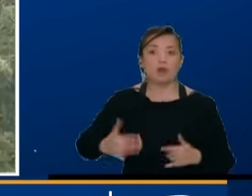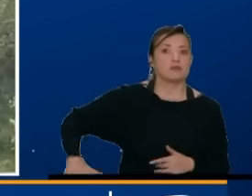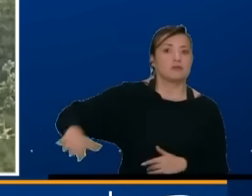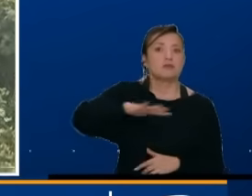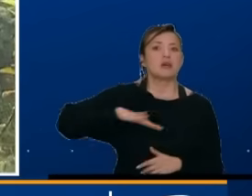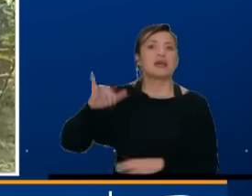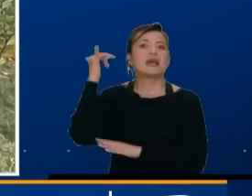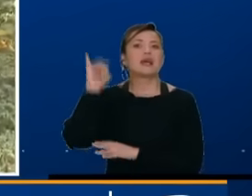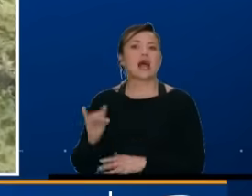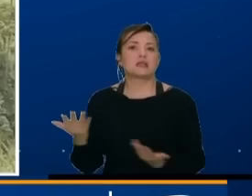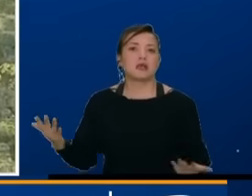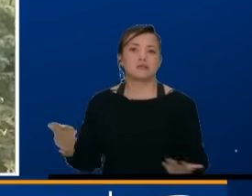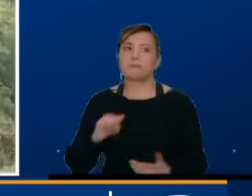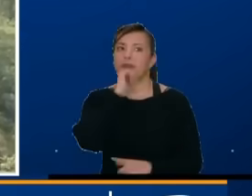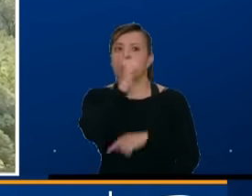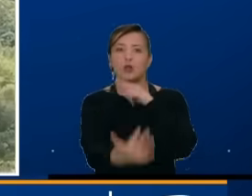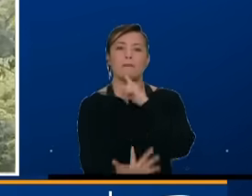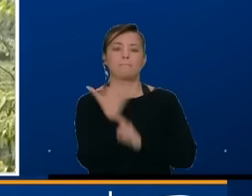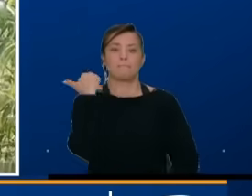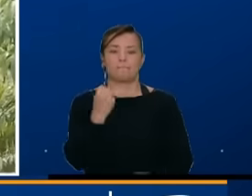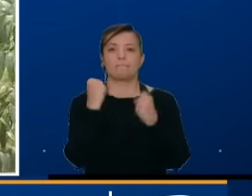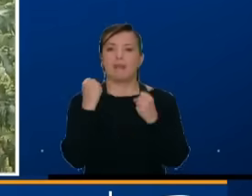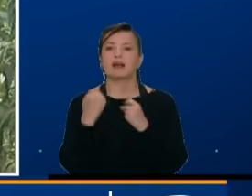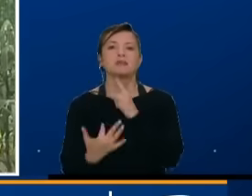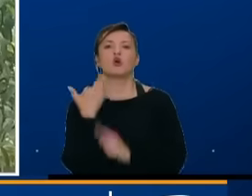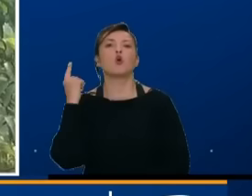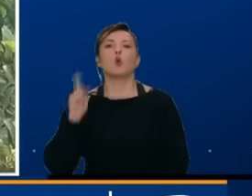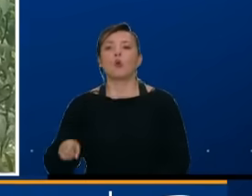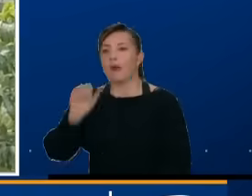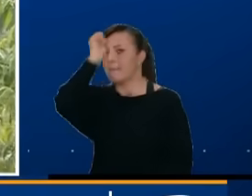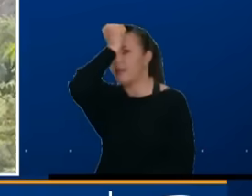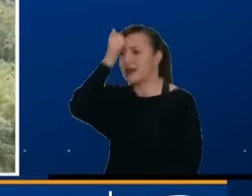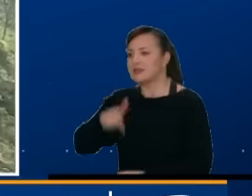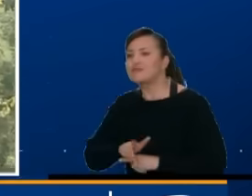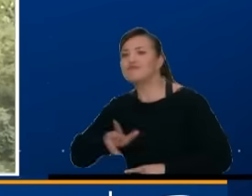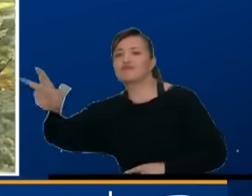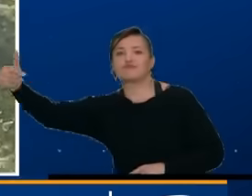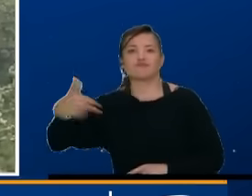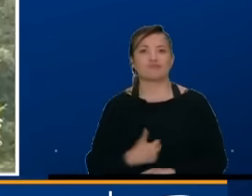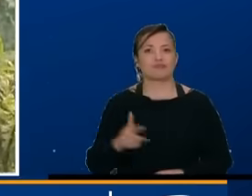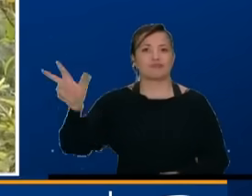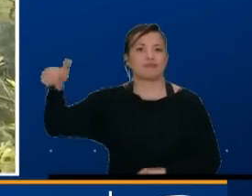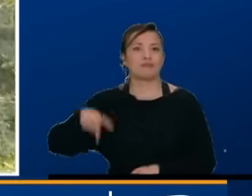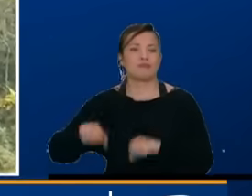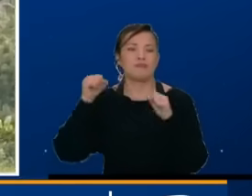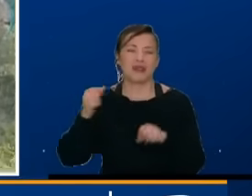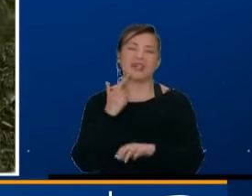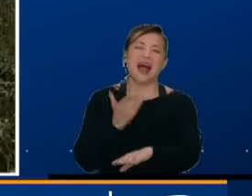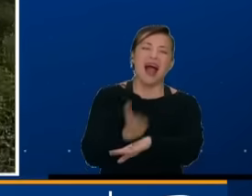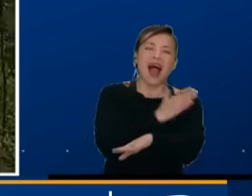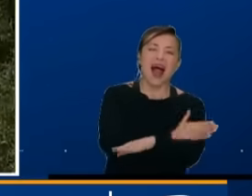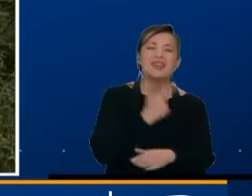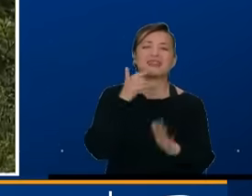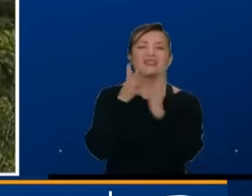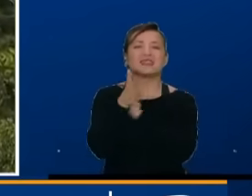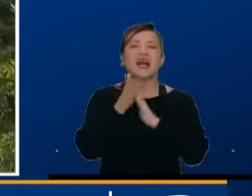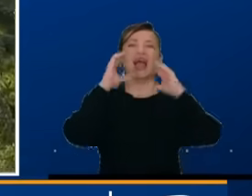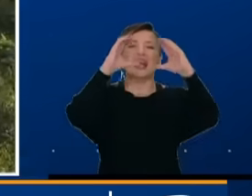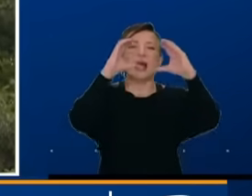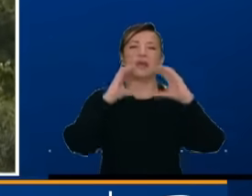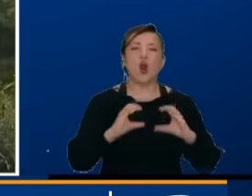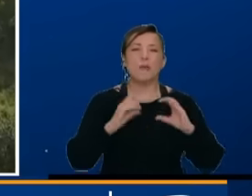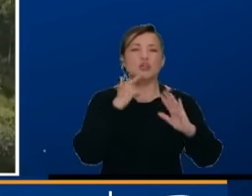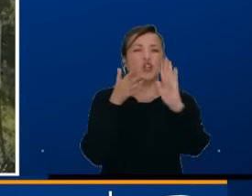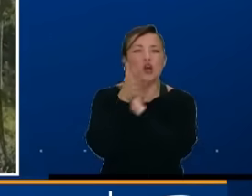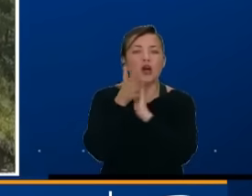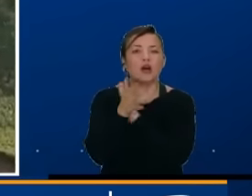de Casanare estamos siendo los más afectados porque es la ruta principal. Y como lo mencioné inicialmente, reporte de Cámara de Comercio indica que